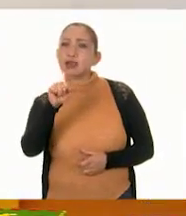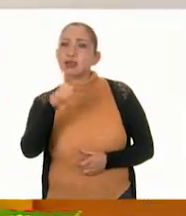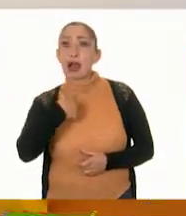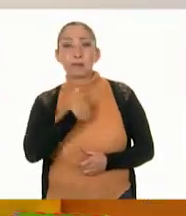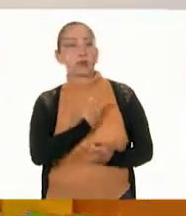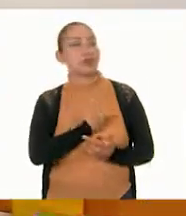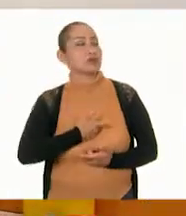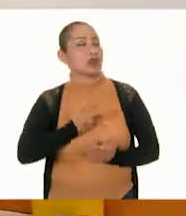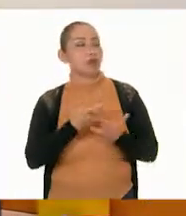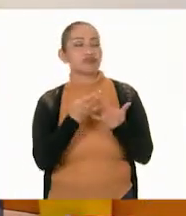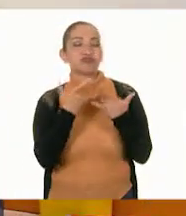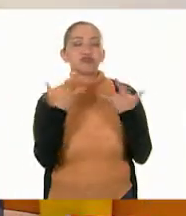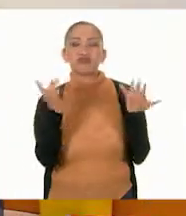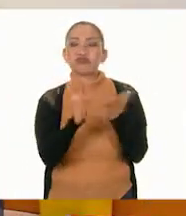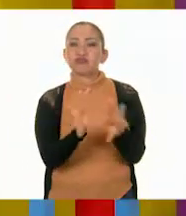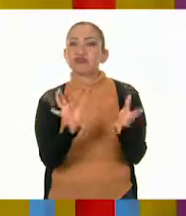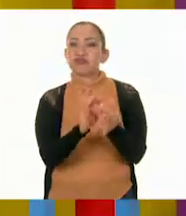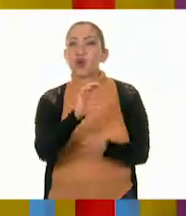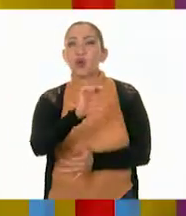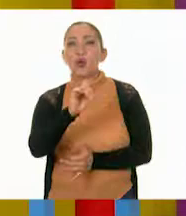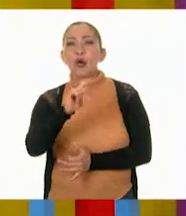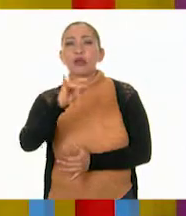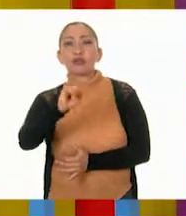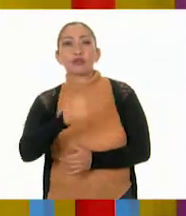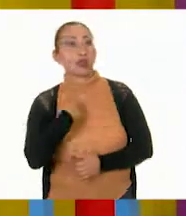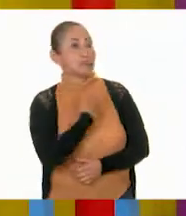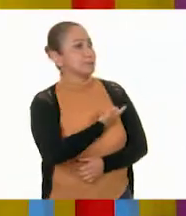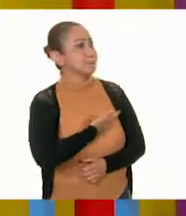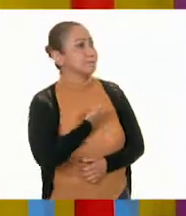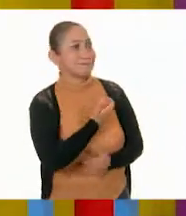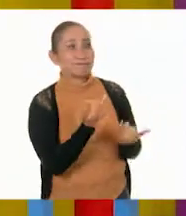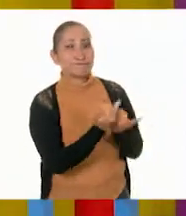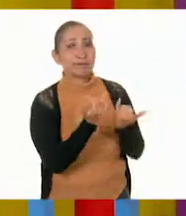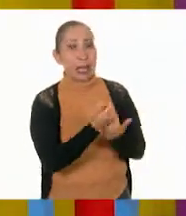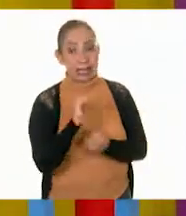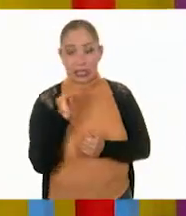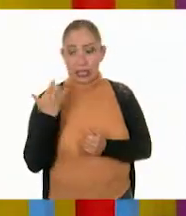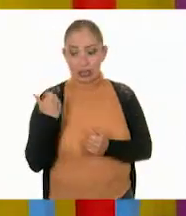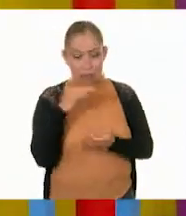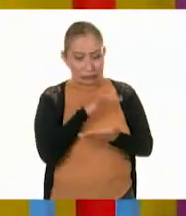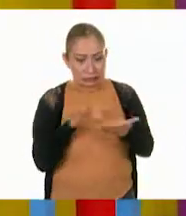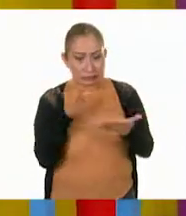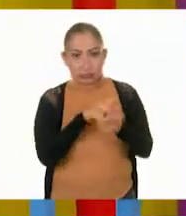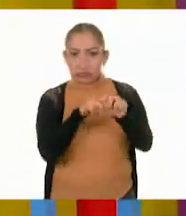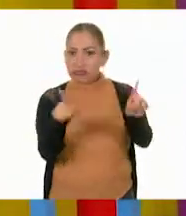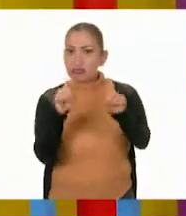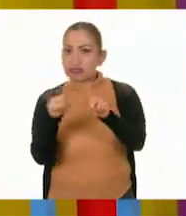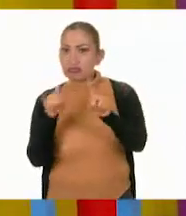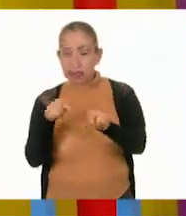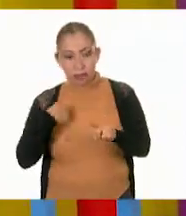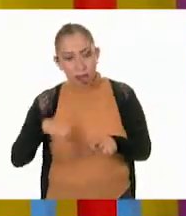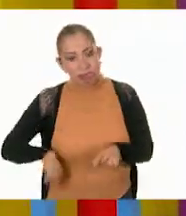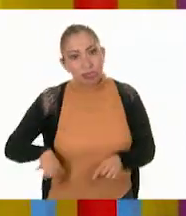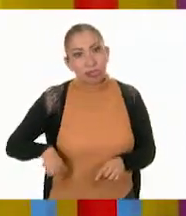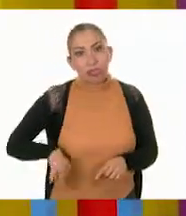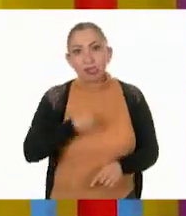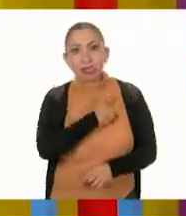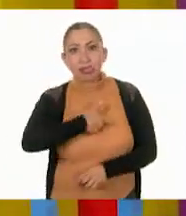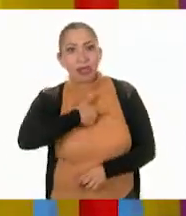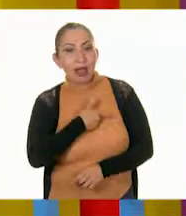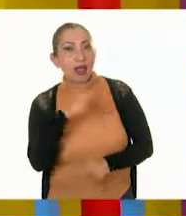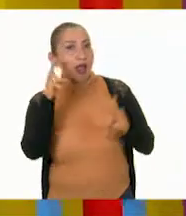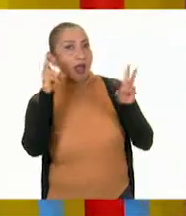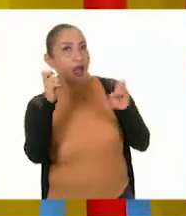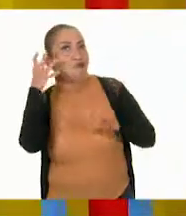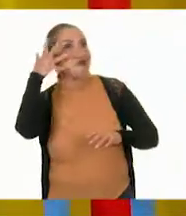mucho los cuentos. ¿Te gustan los cuentos? Me encantan los cuentos, profe Lalo. De hecho, últimamente he leído varios cuentos que me llaman mucho la atención sobre